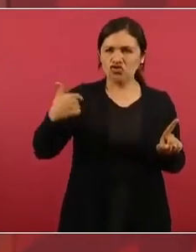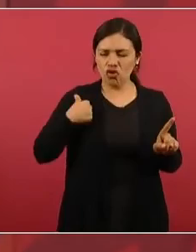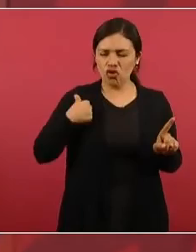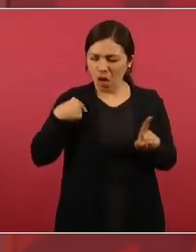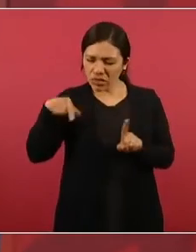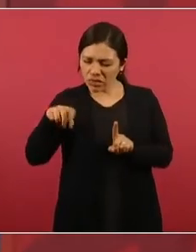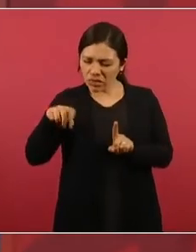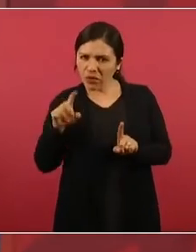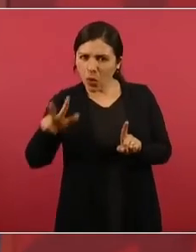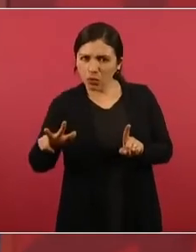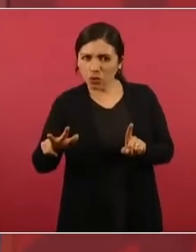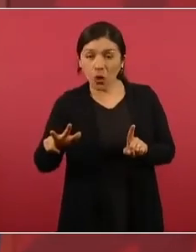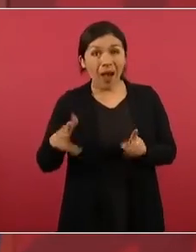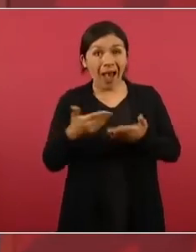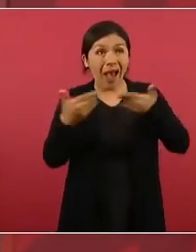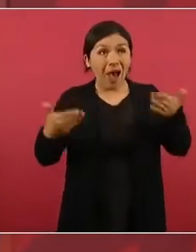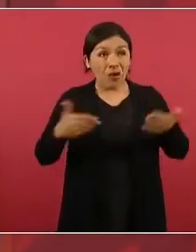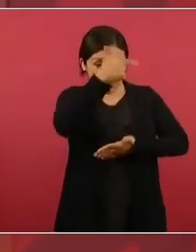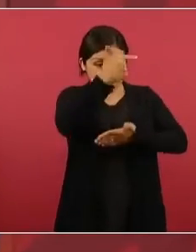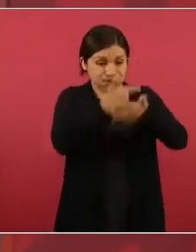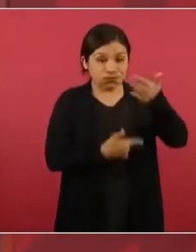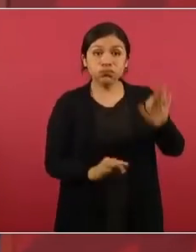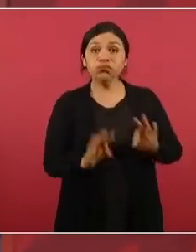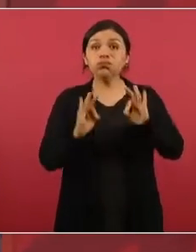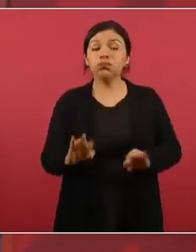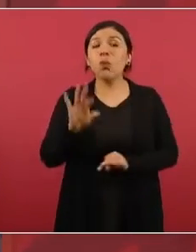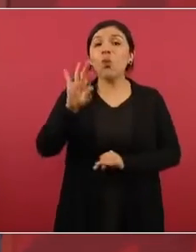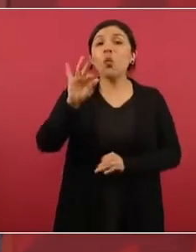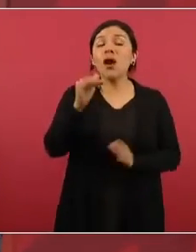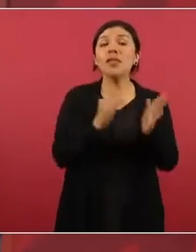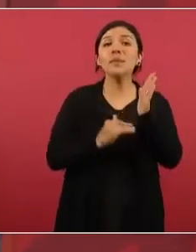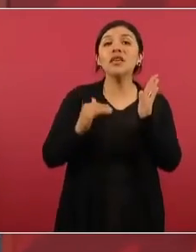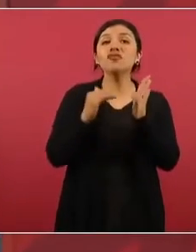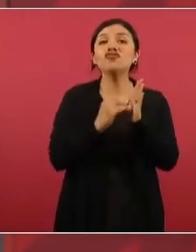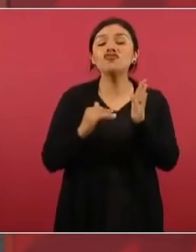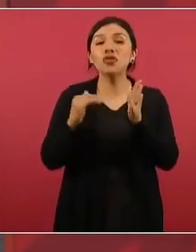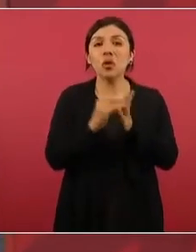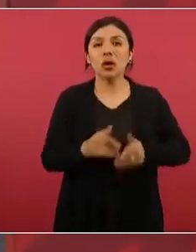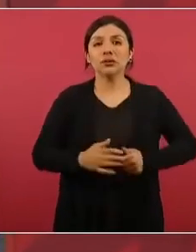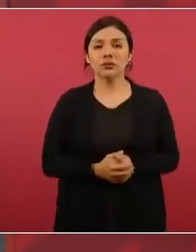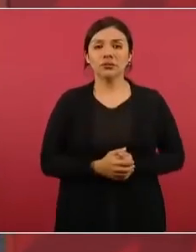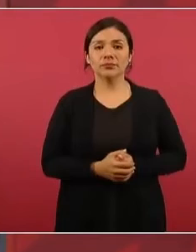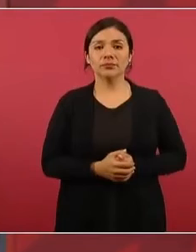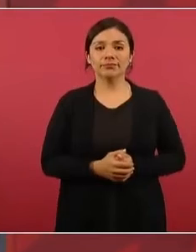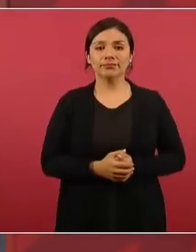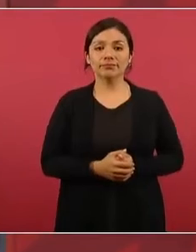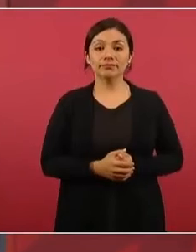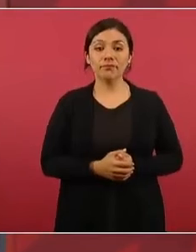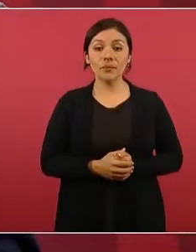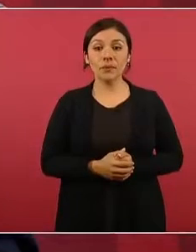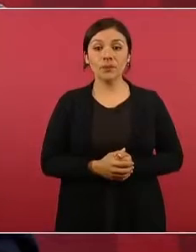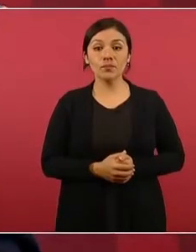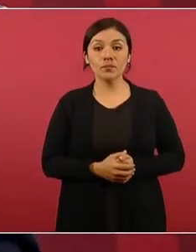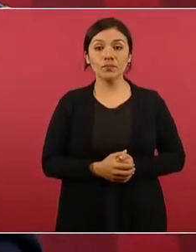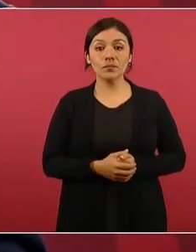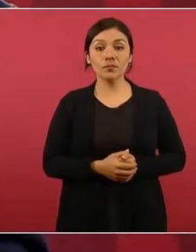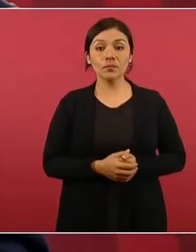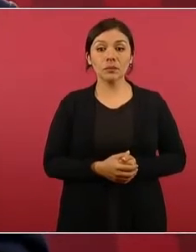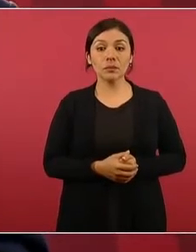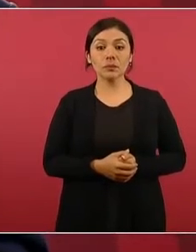de 38 y ahora 40 millones. Esa es